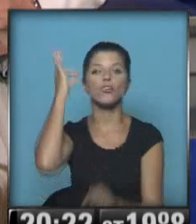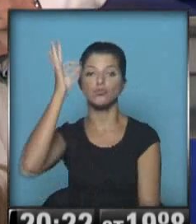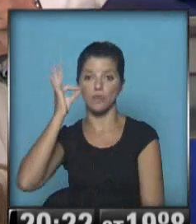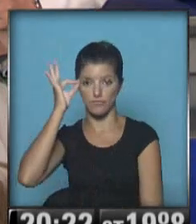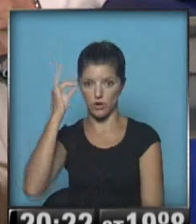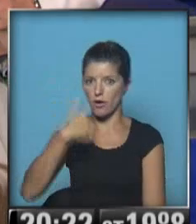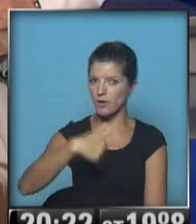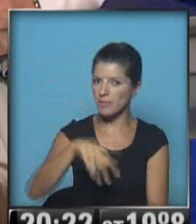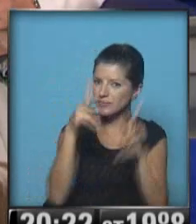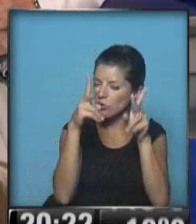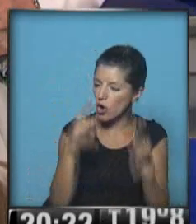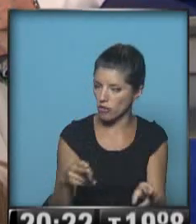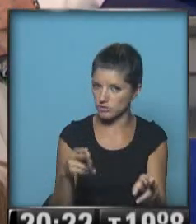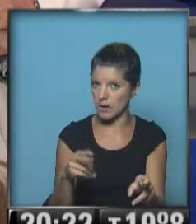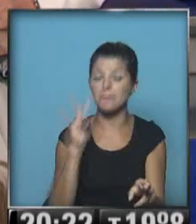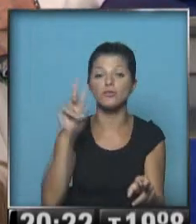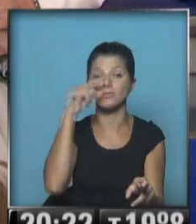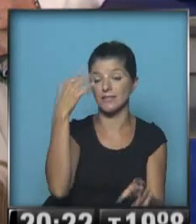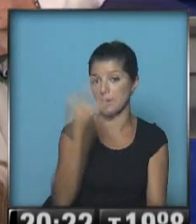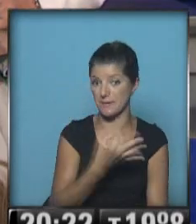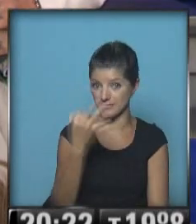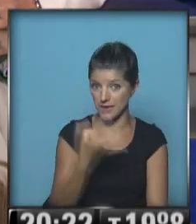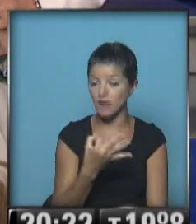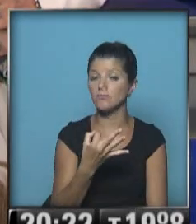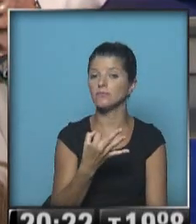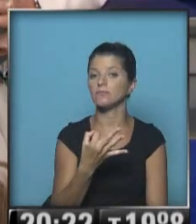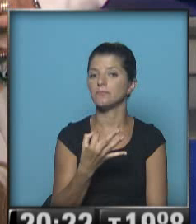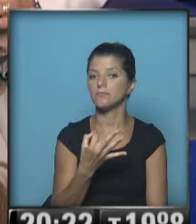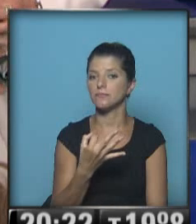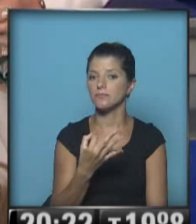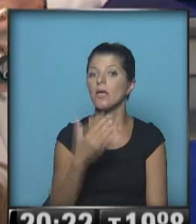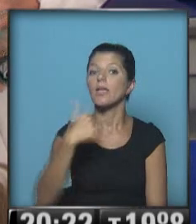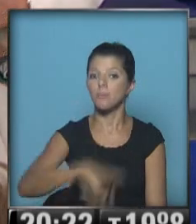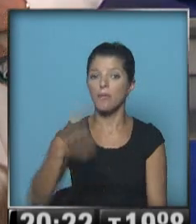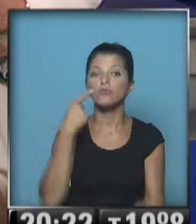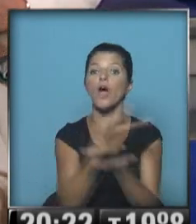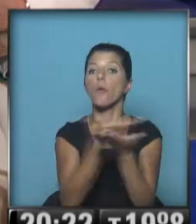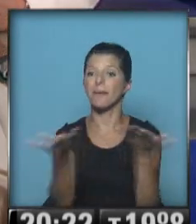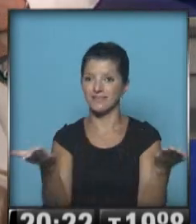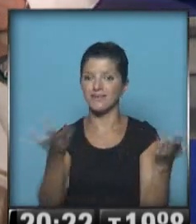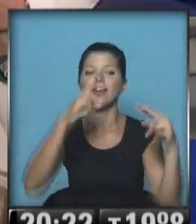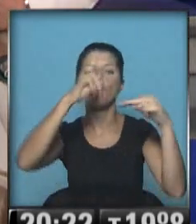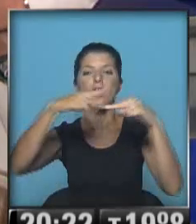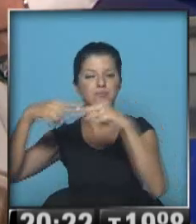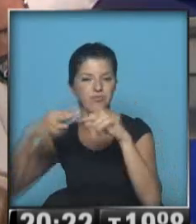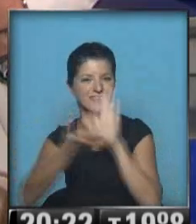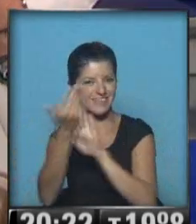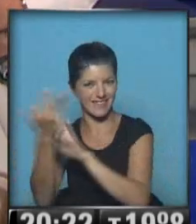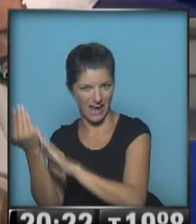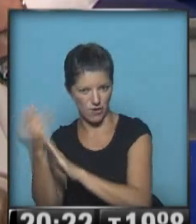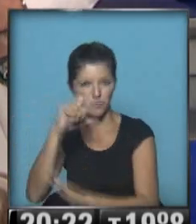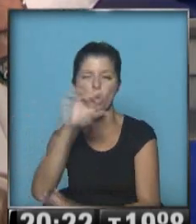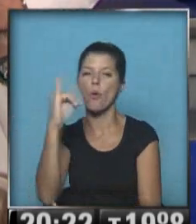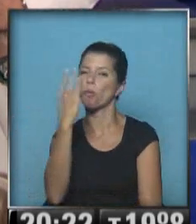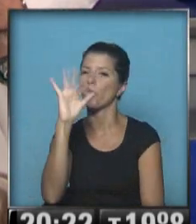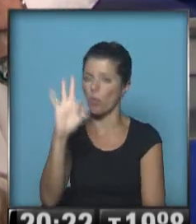a hacer una pausa en esta edición especial de visión 7 central Cecilia y vamos a compartir los crudos eh A ver qué son los crudos